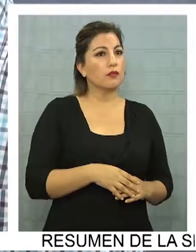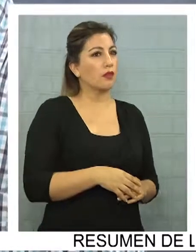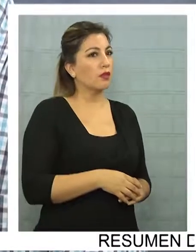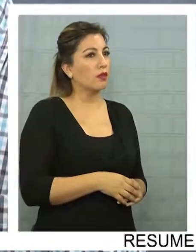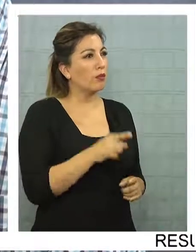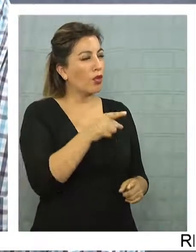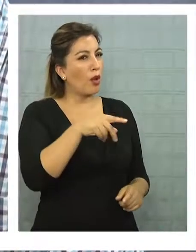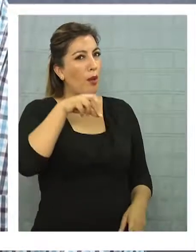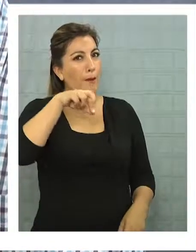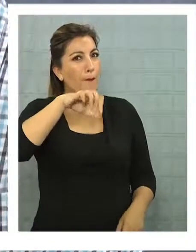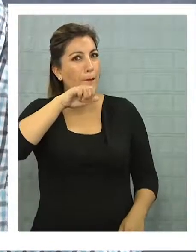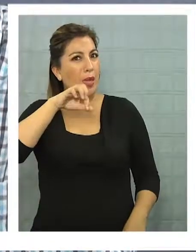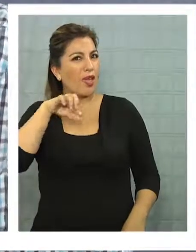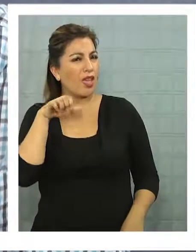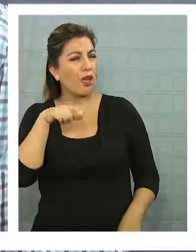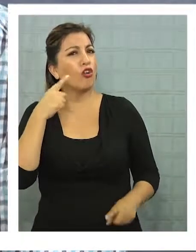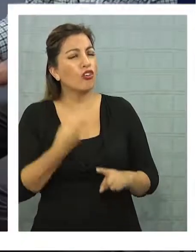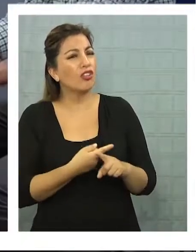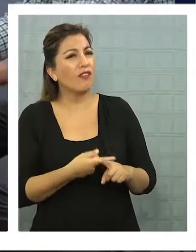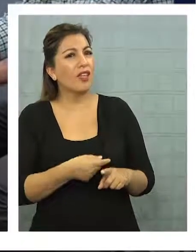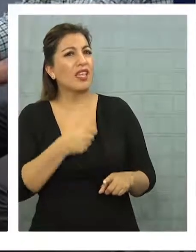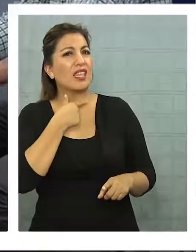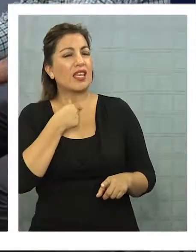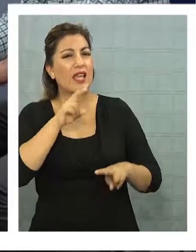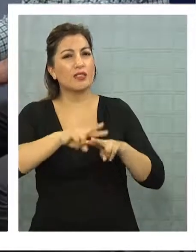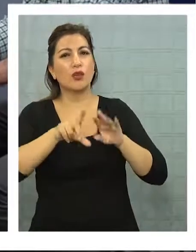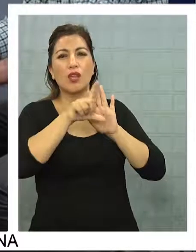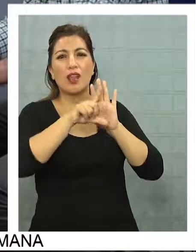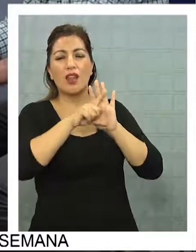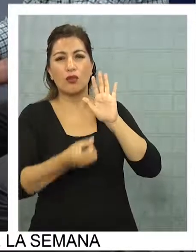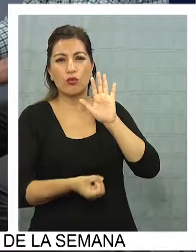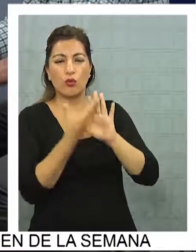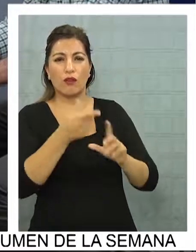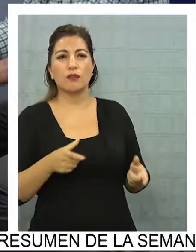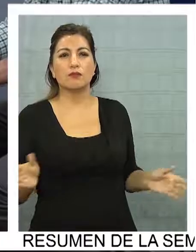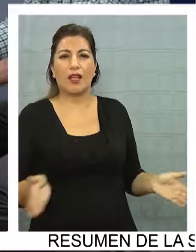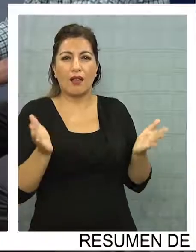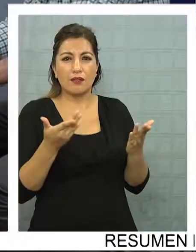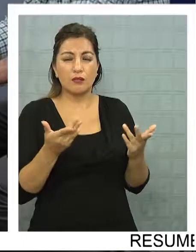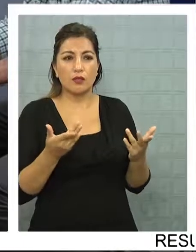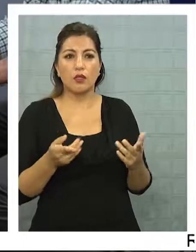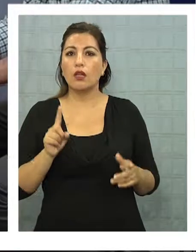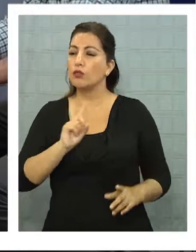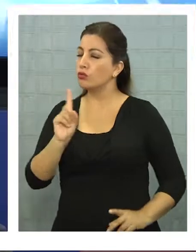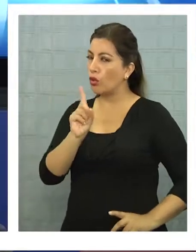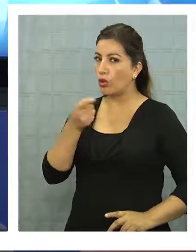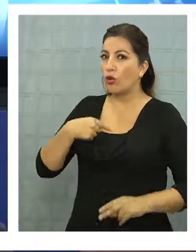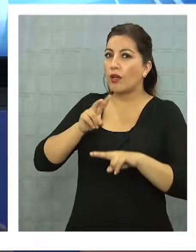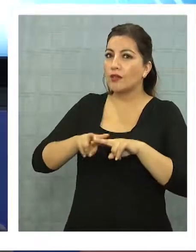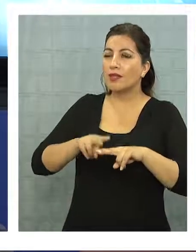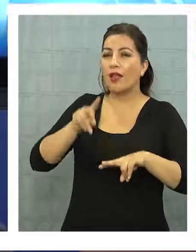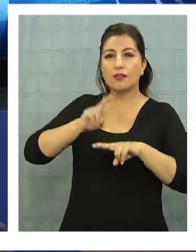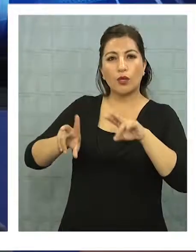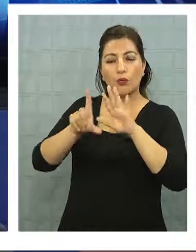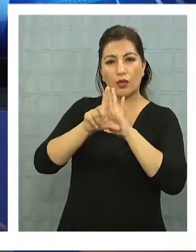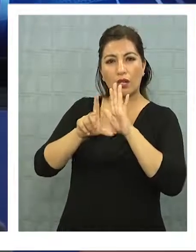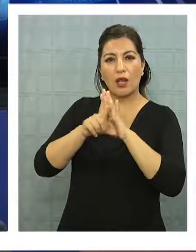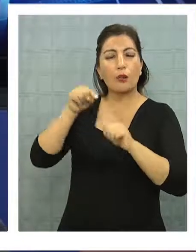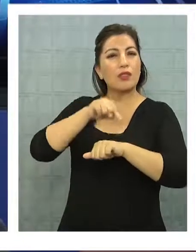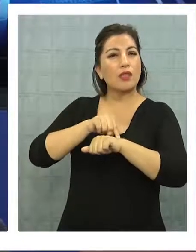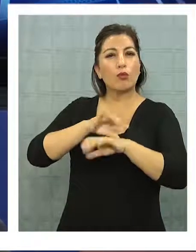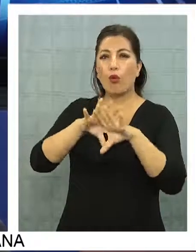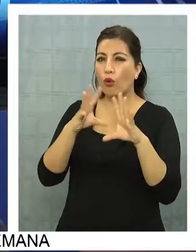las normas se... Se dice que hay una norma transitoria, pero que se aplique para todos. Ahora, no hay renuncia a los parlamentarios. Si la constitución